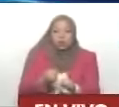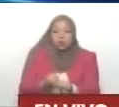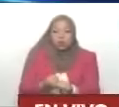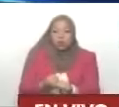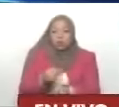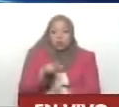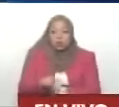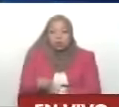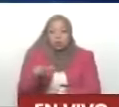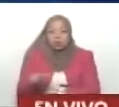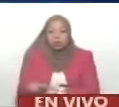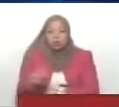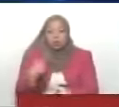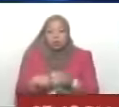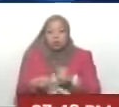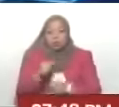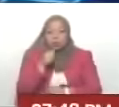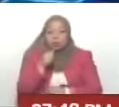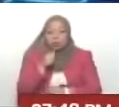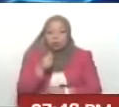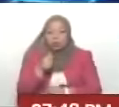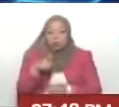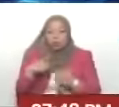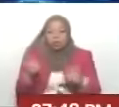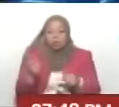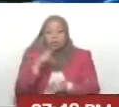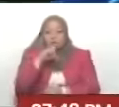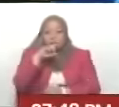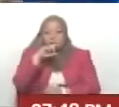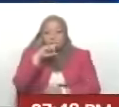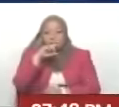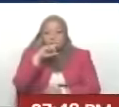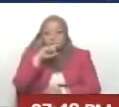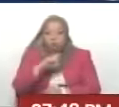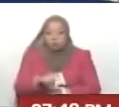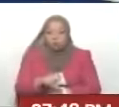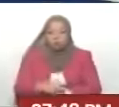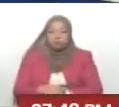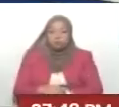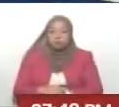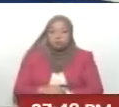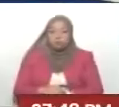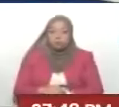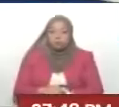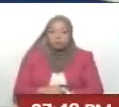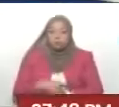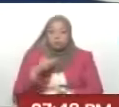esa digamos en ese lenguaje de odio, ese lenguaje